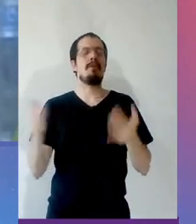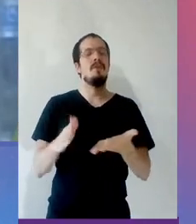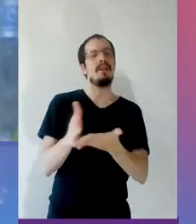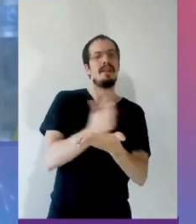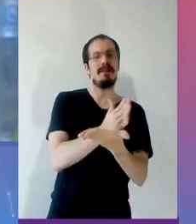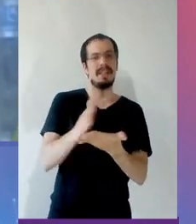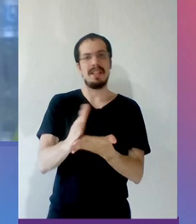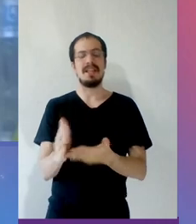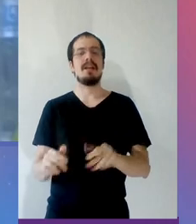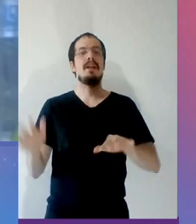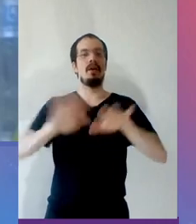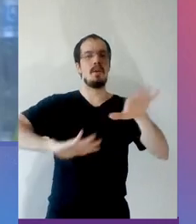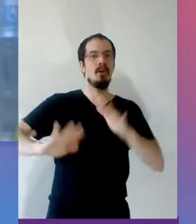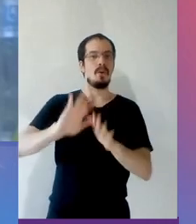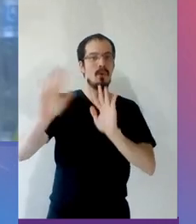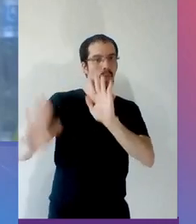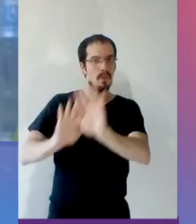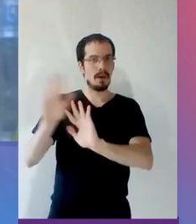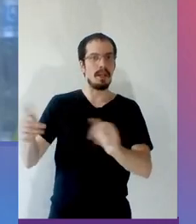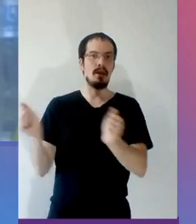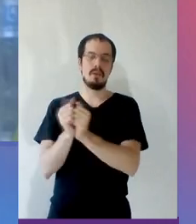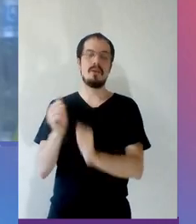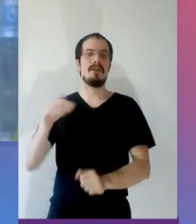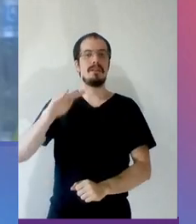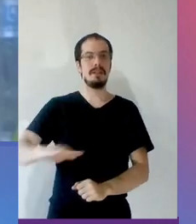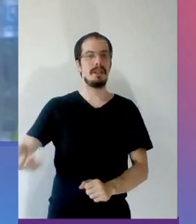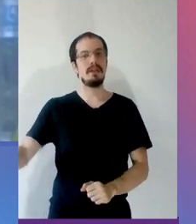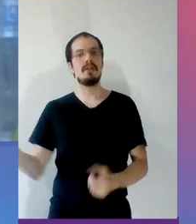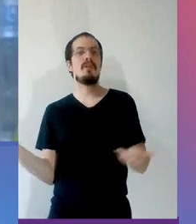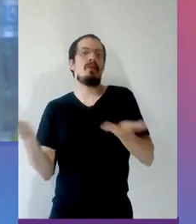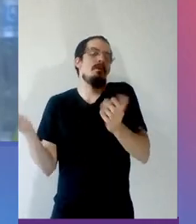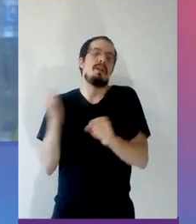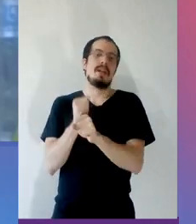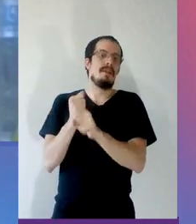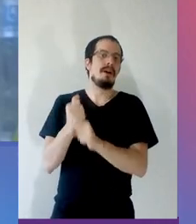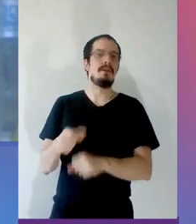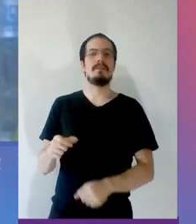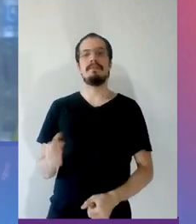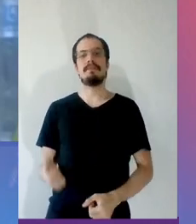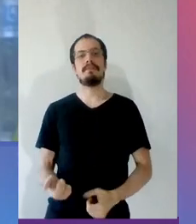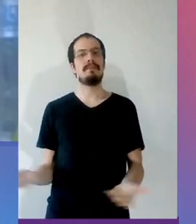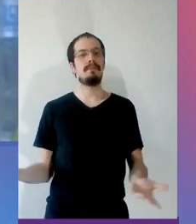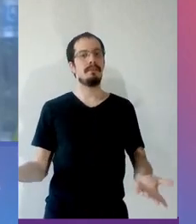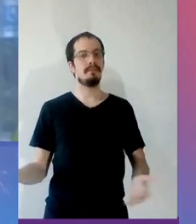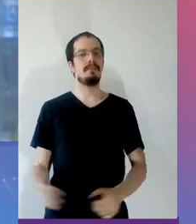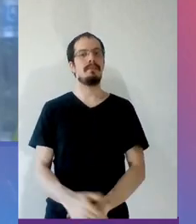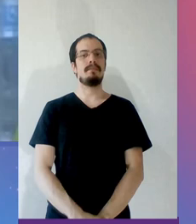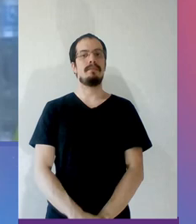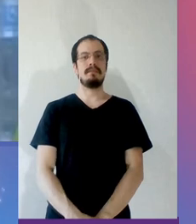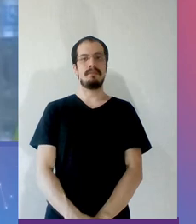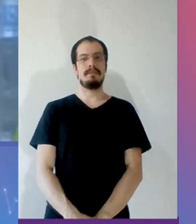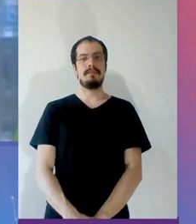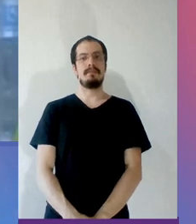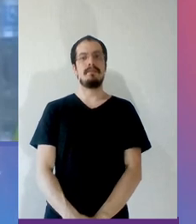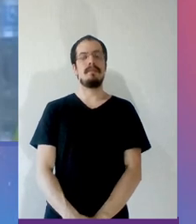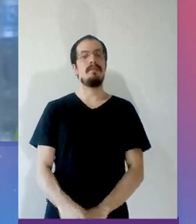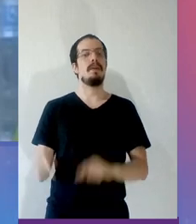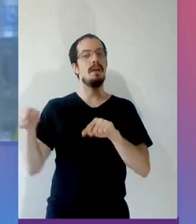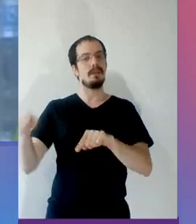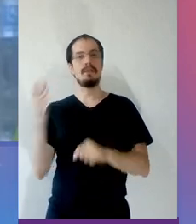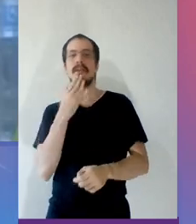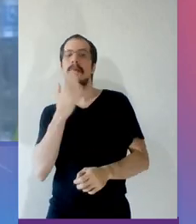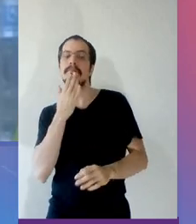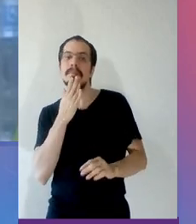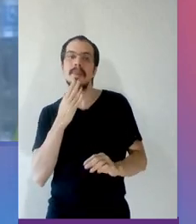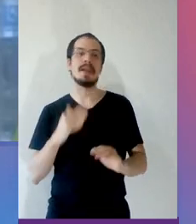niños, en los quehaceres del hogar, si es que trabajaban en los trabajos, etcétera, etcétera. Por una parte, estaban las clases remotas,